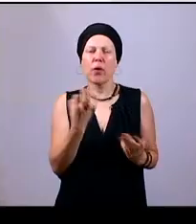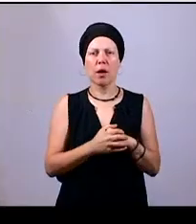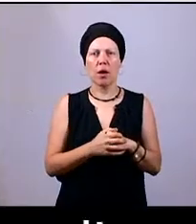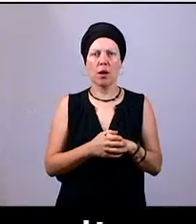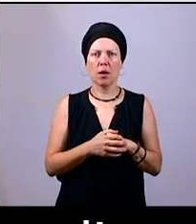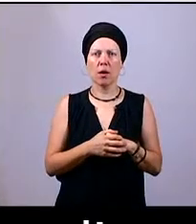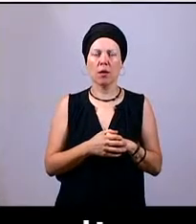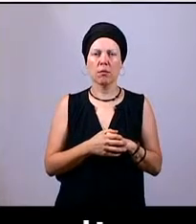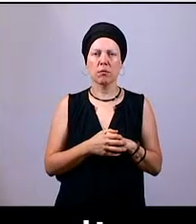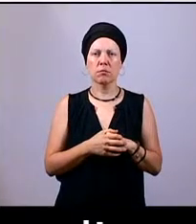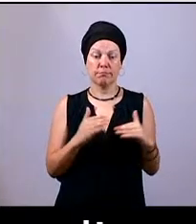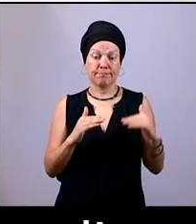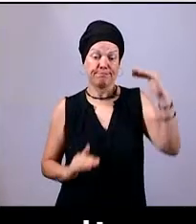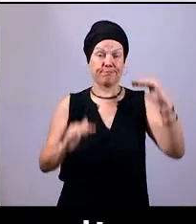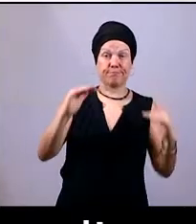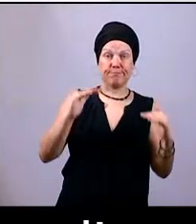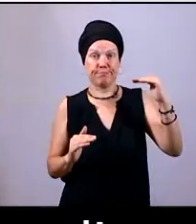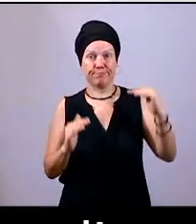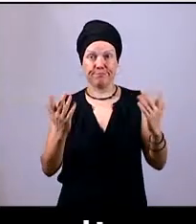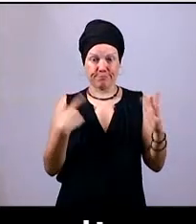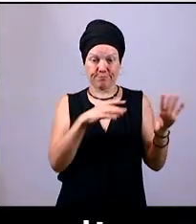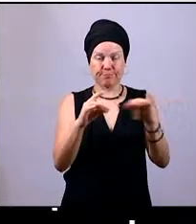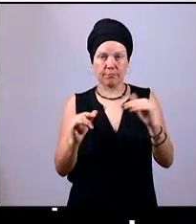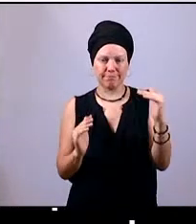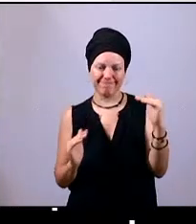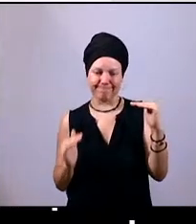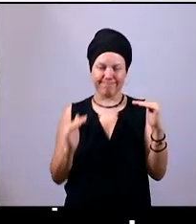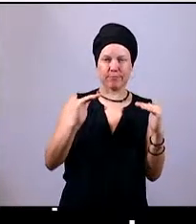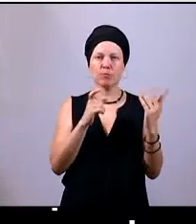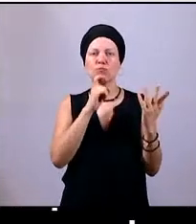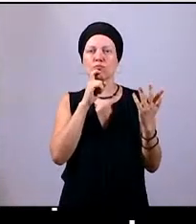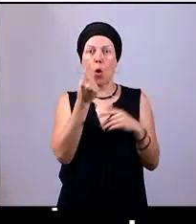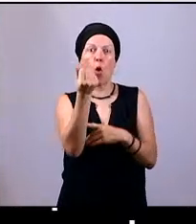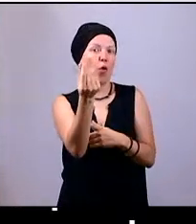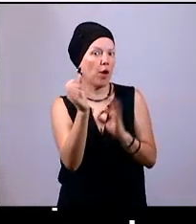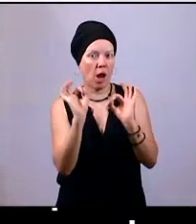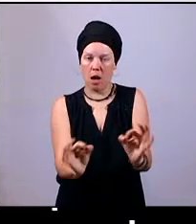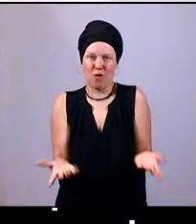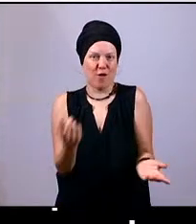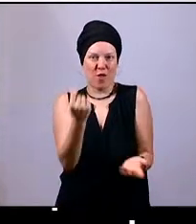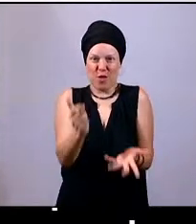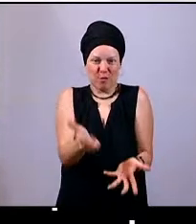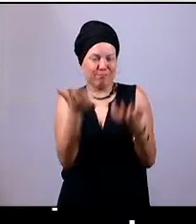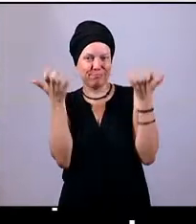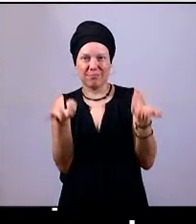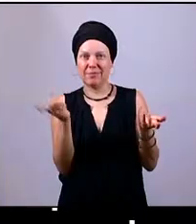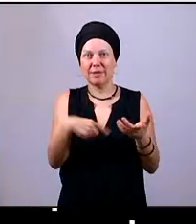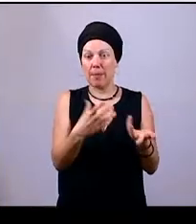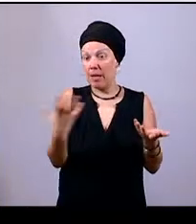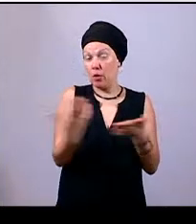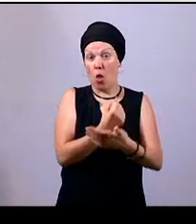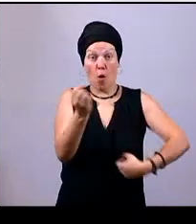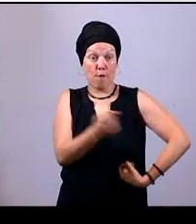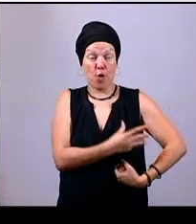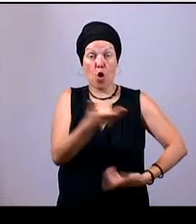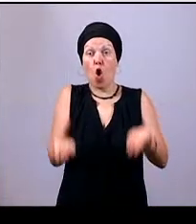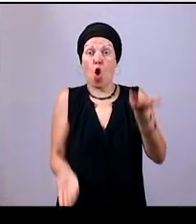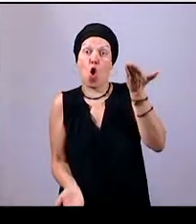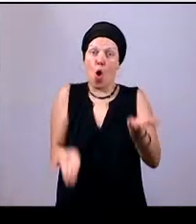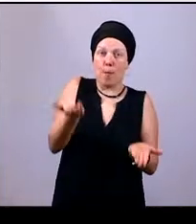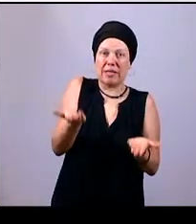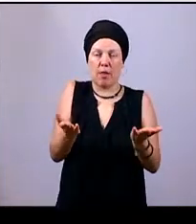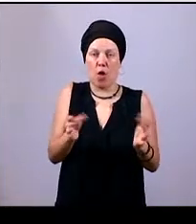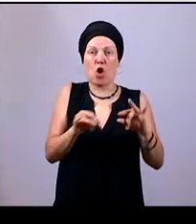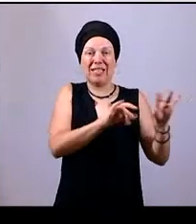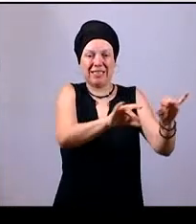los desequilibrios interterritoriales. Y eso se consigue con dinero. Eso se consigue dotando bien al Fondo de Compensación